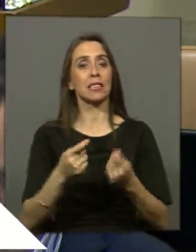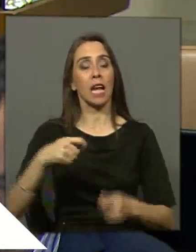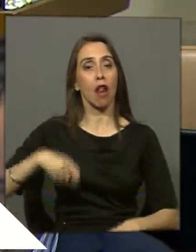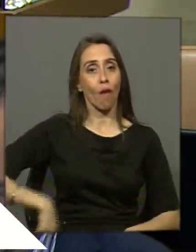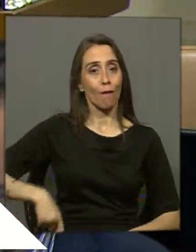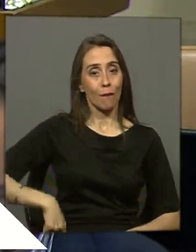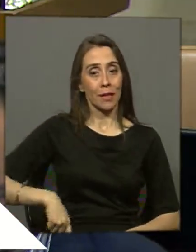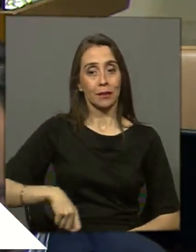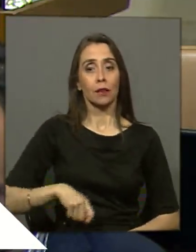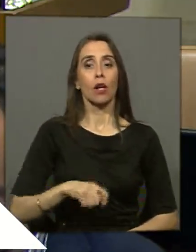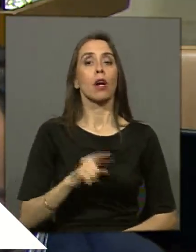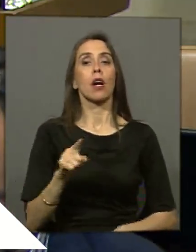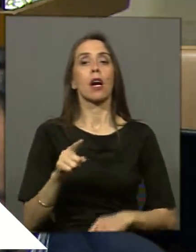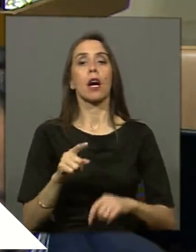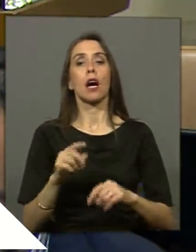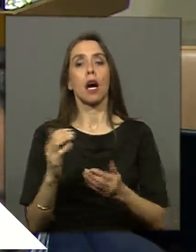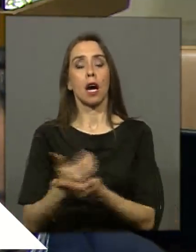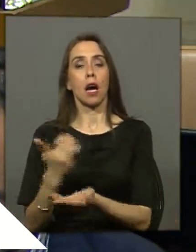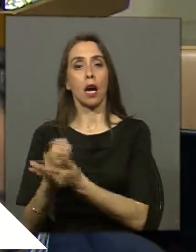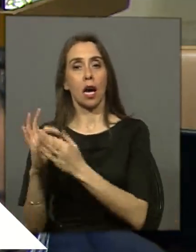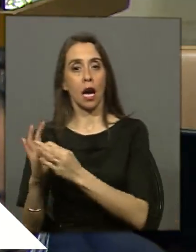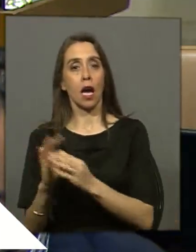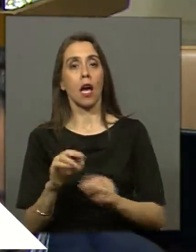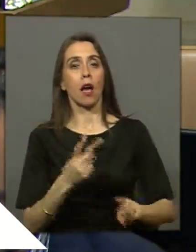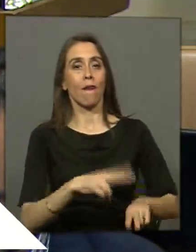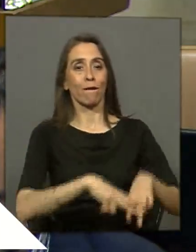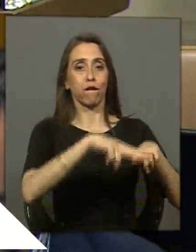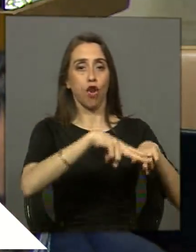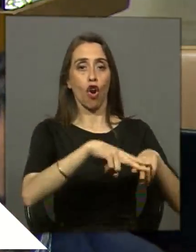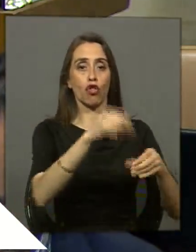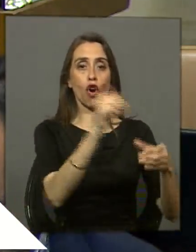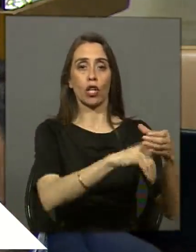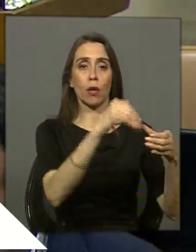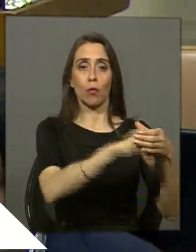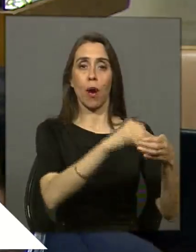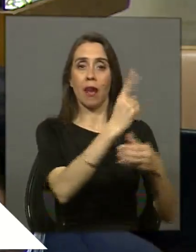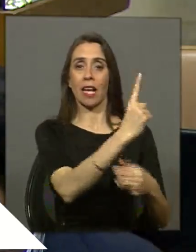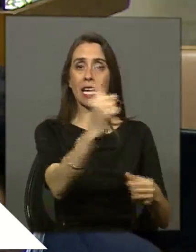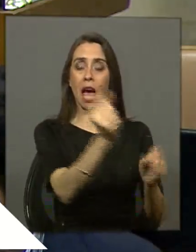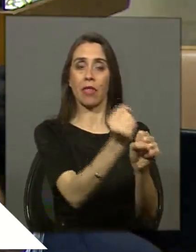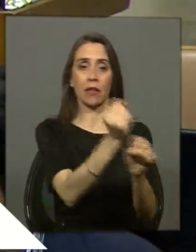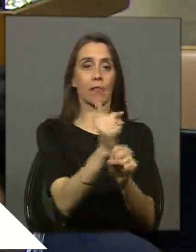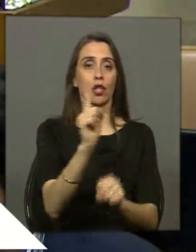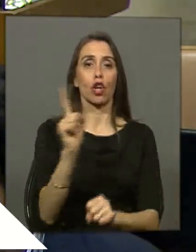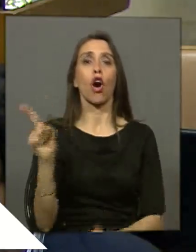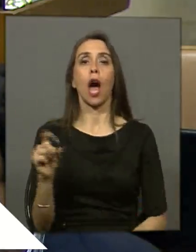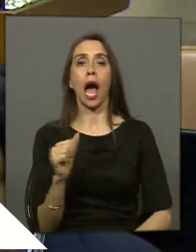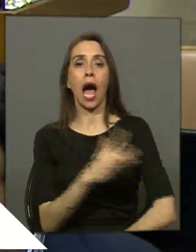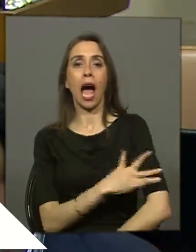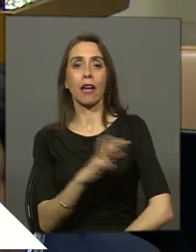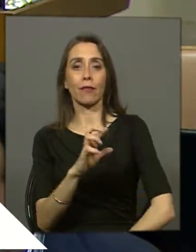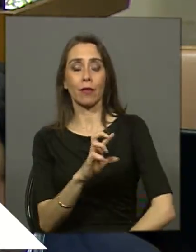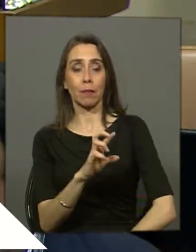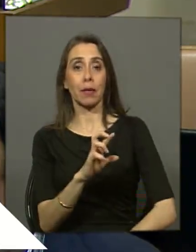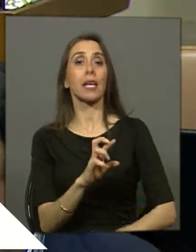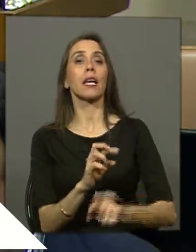relacionadas con los fondos ahorrados de los trabajadores sino que están en las comisiones que estos pagan